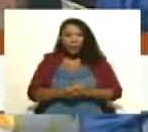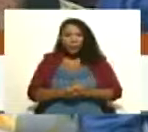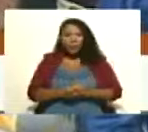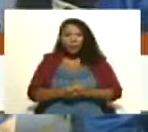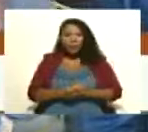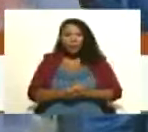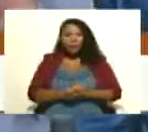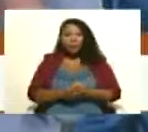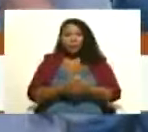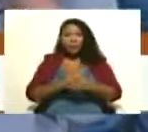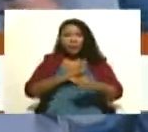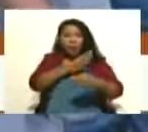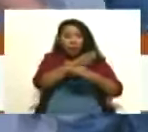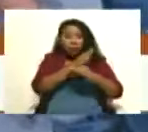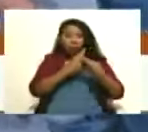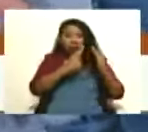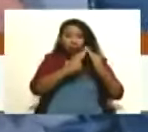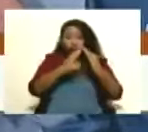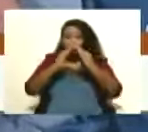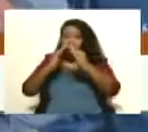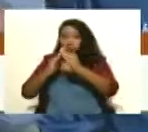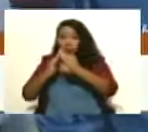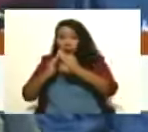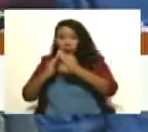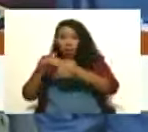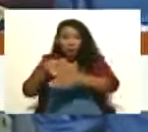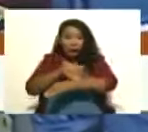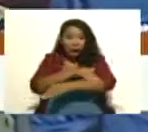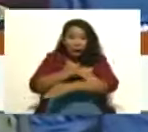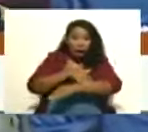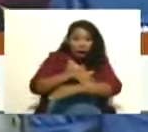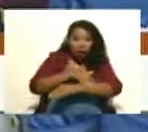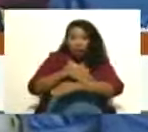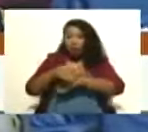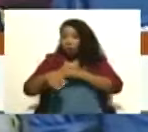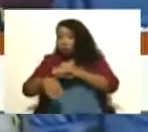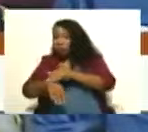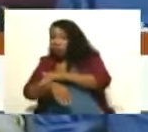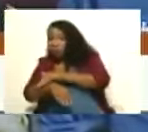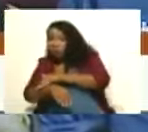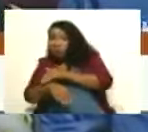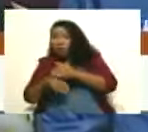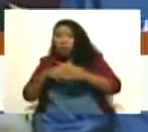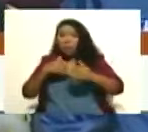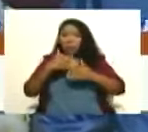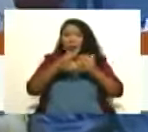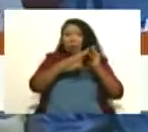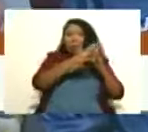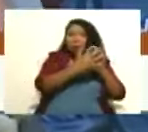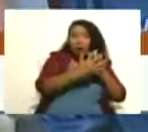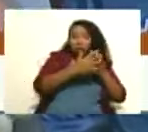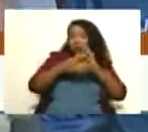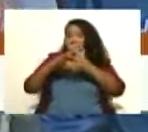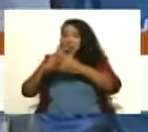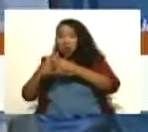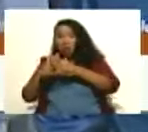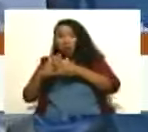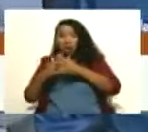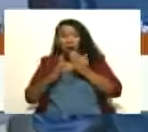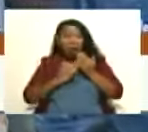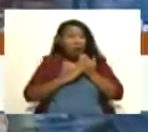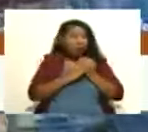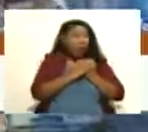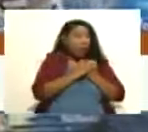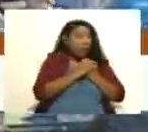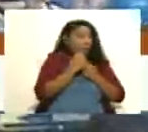irnos casa por casa, irnos calle por calle, irnos barrio por barrio, responder las preguntas que